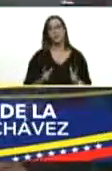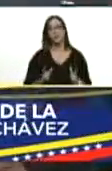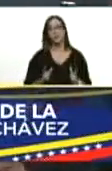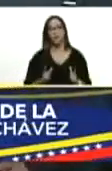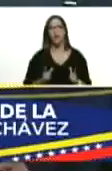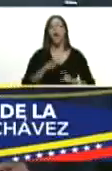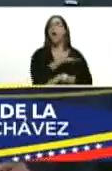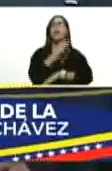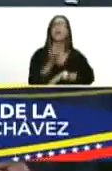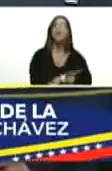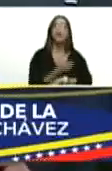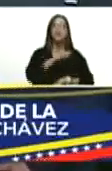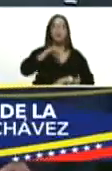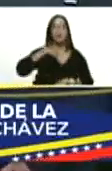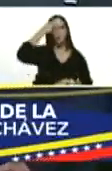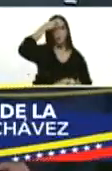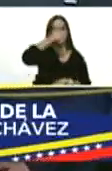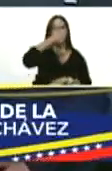la fuerza de nuestro pueblo,